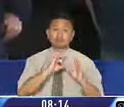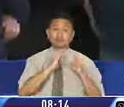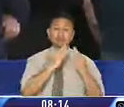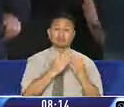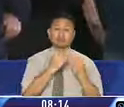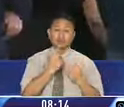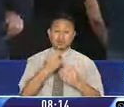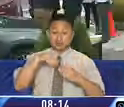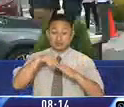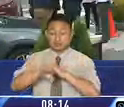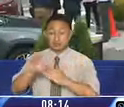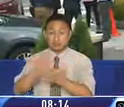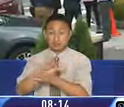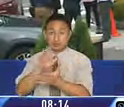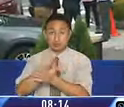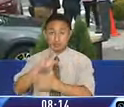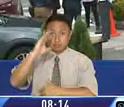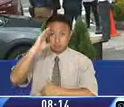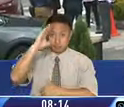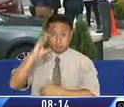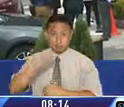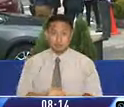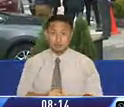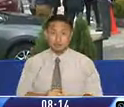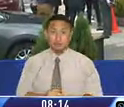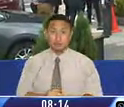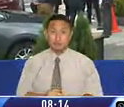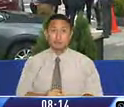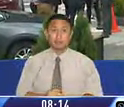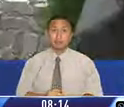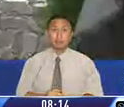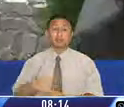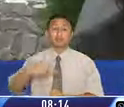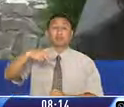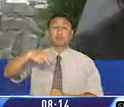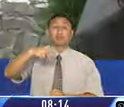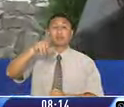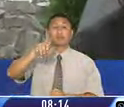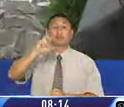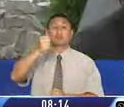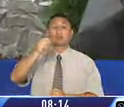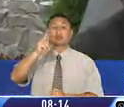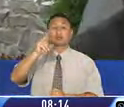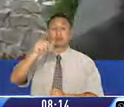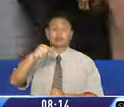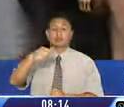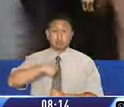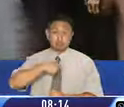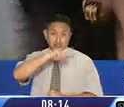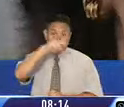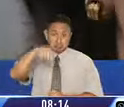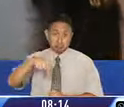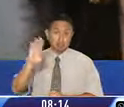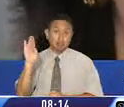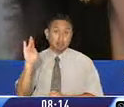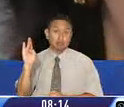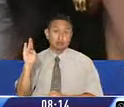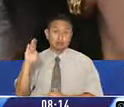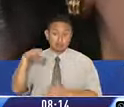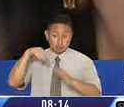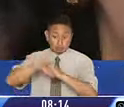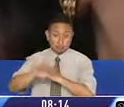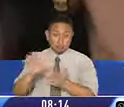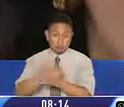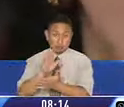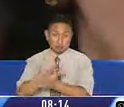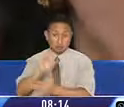a la Escuela Superior de Policía en el sector de Pusuquí. Asumo que venía a verle a su esposo. Ella entró aquí a esta escuela